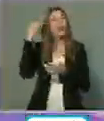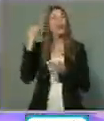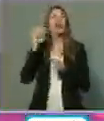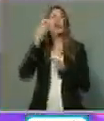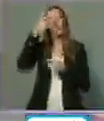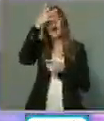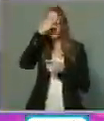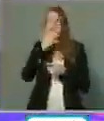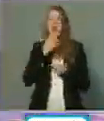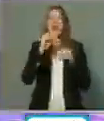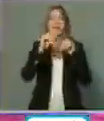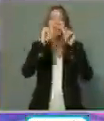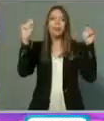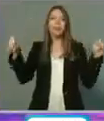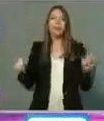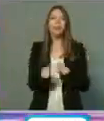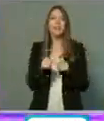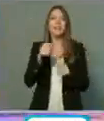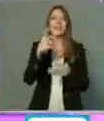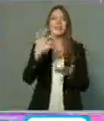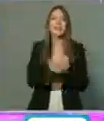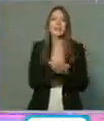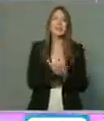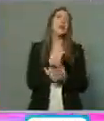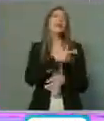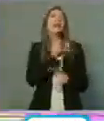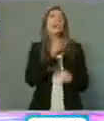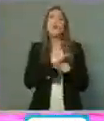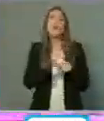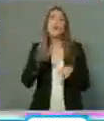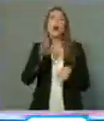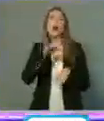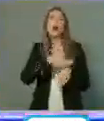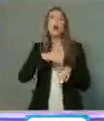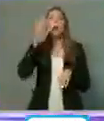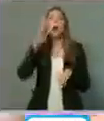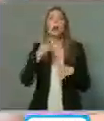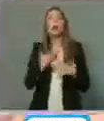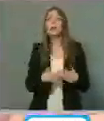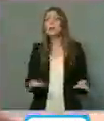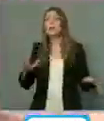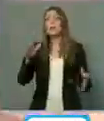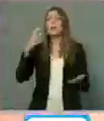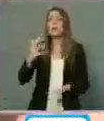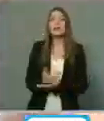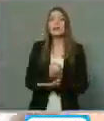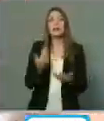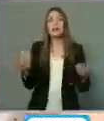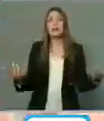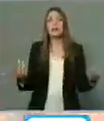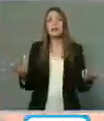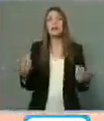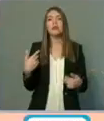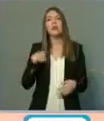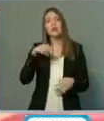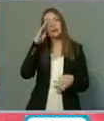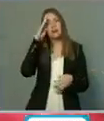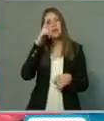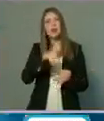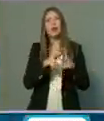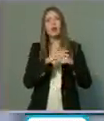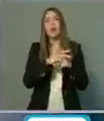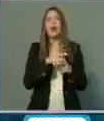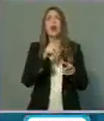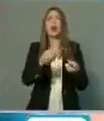pero personalmente, ¿cuál ha sido como tu mayor triunfo? Bueno, mira, yo pienso que la lucha libre me ha dado muchas cosas y me ha quitado